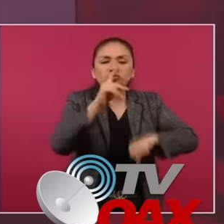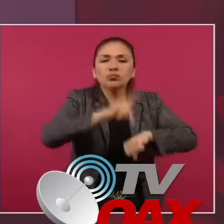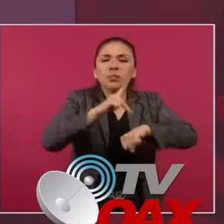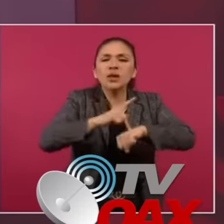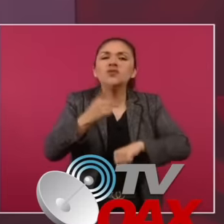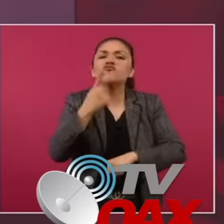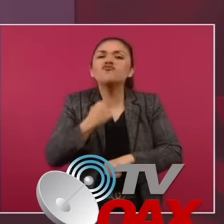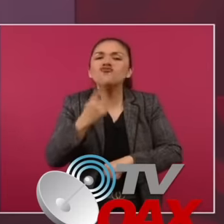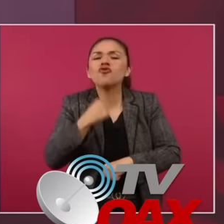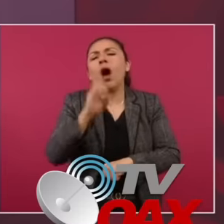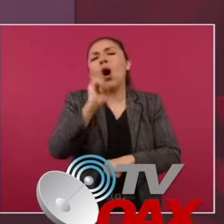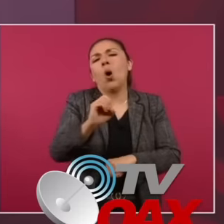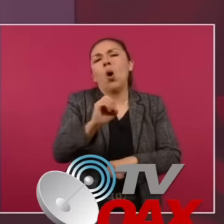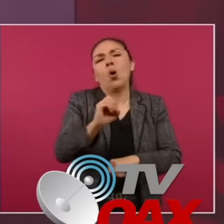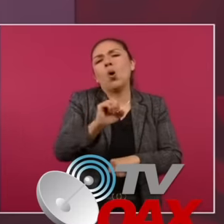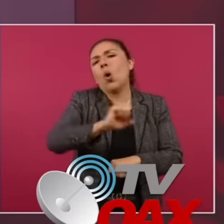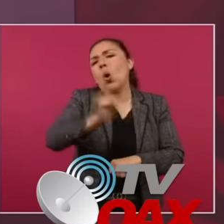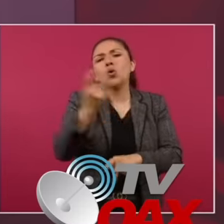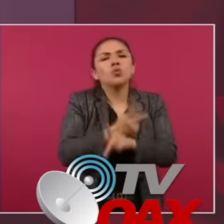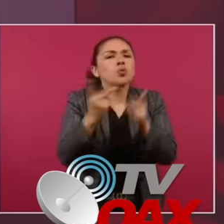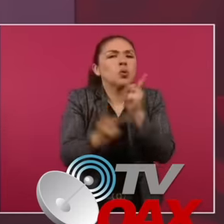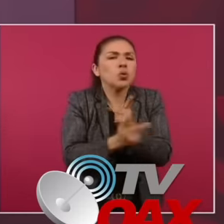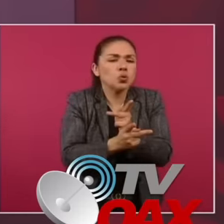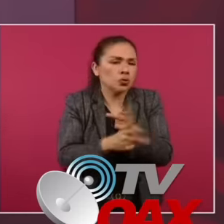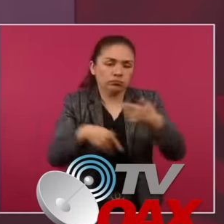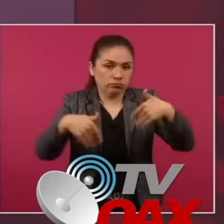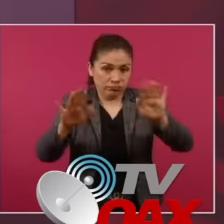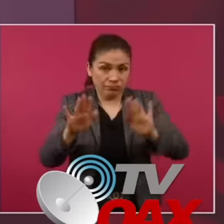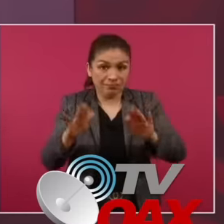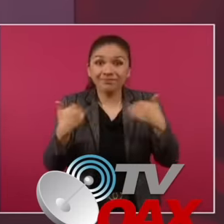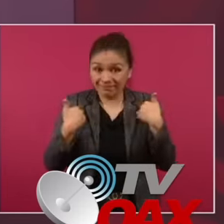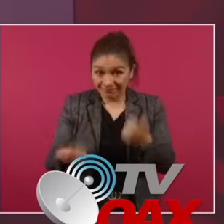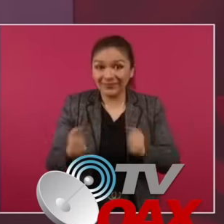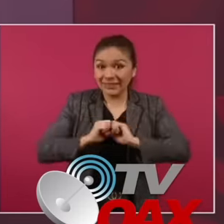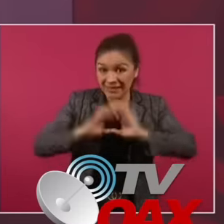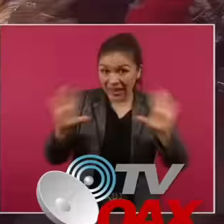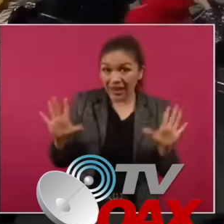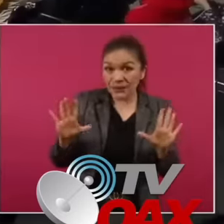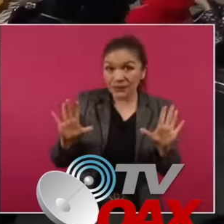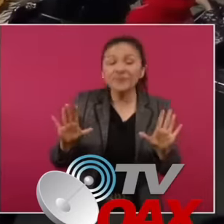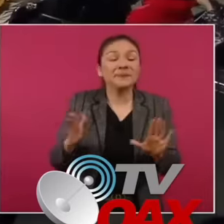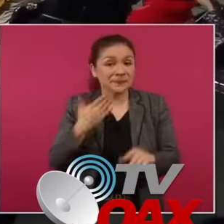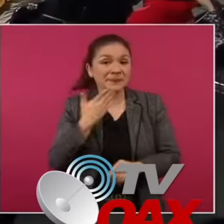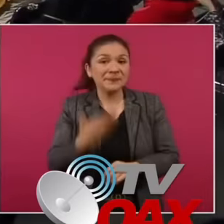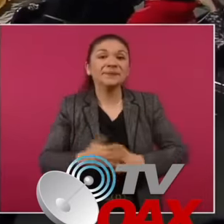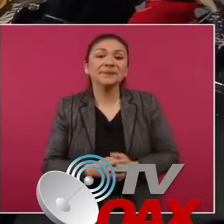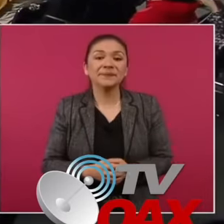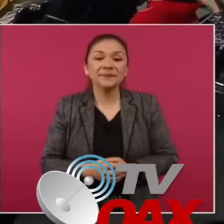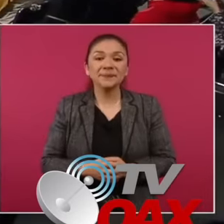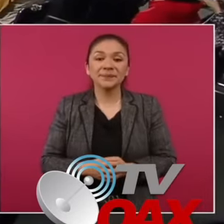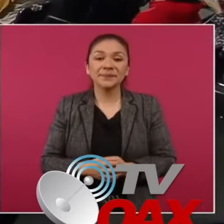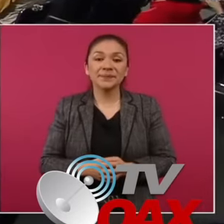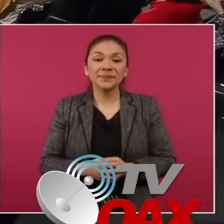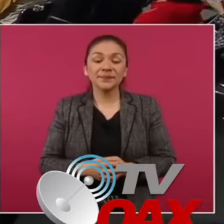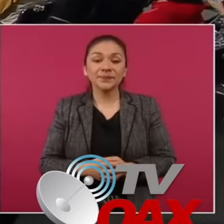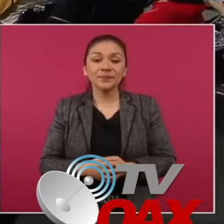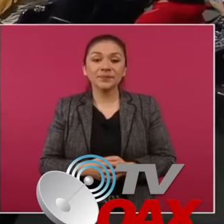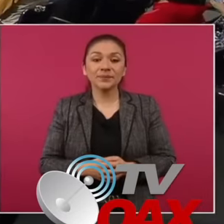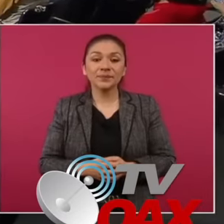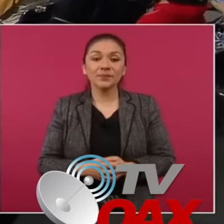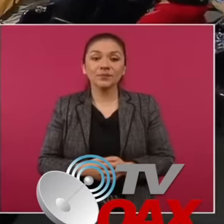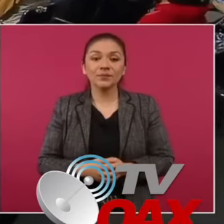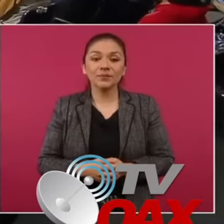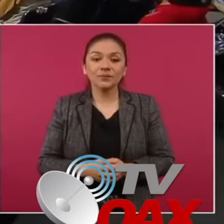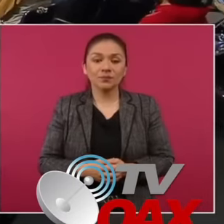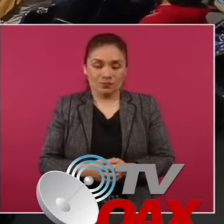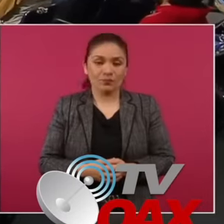o su producto. Vale. ¿Está claro? Muy bien, vale. Sí. Entonces, me